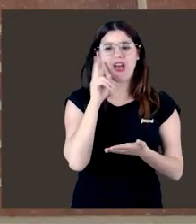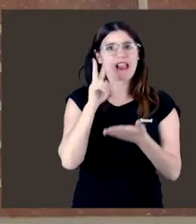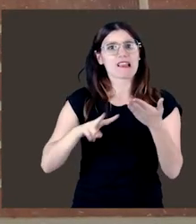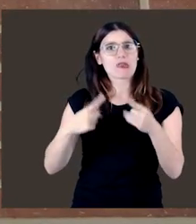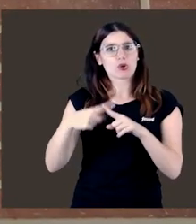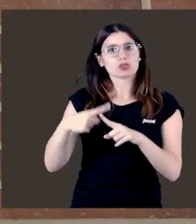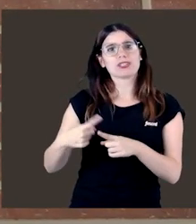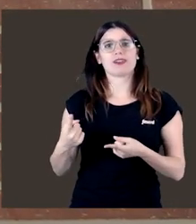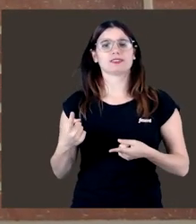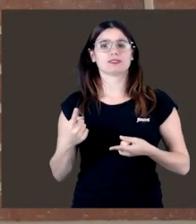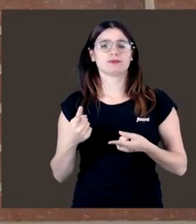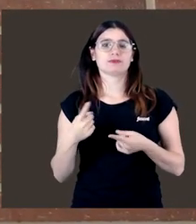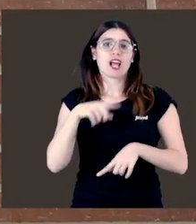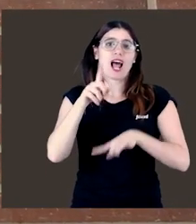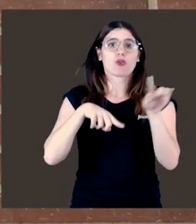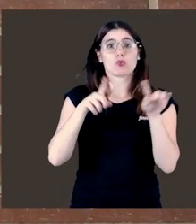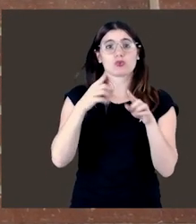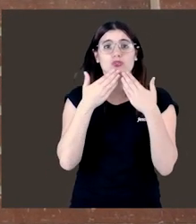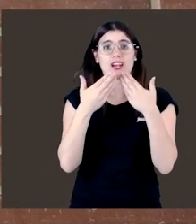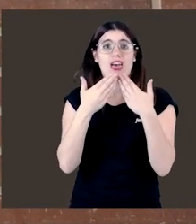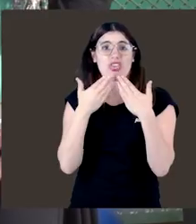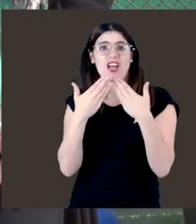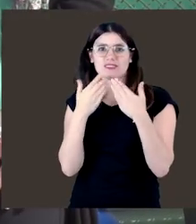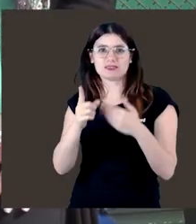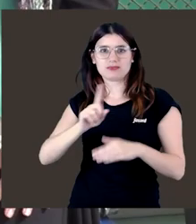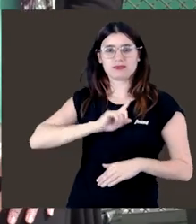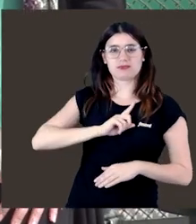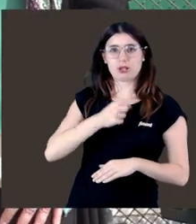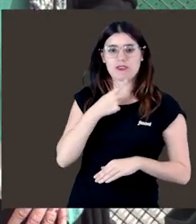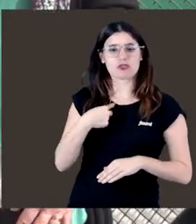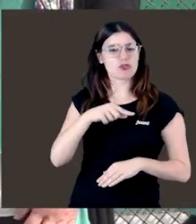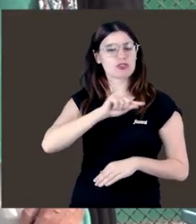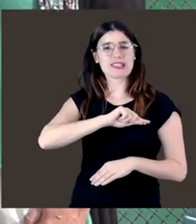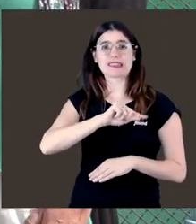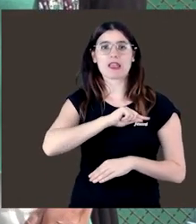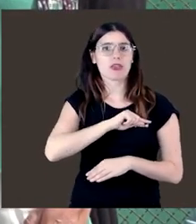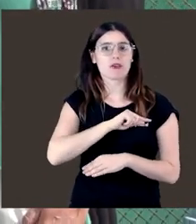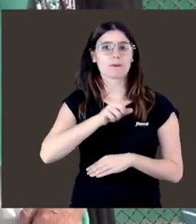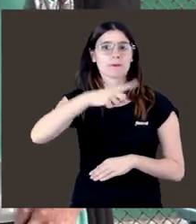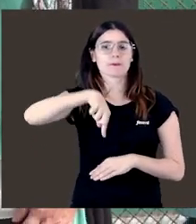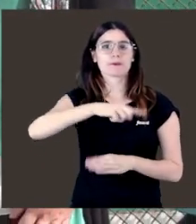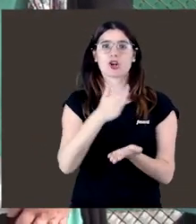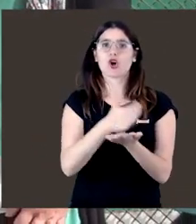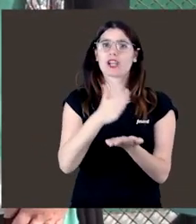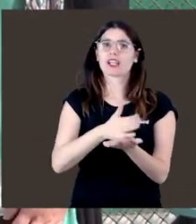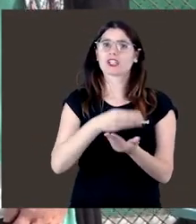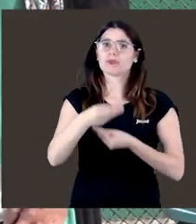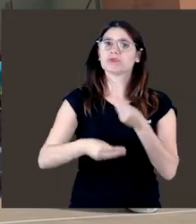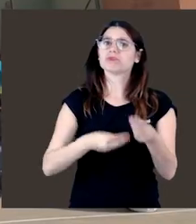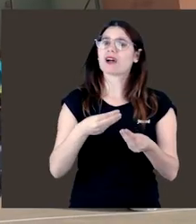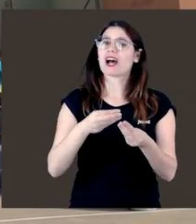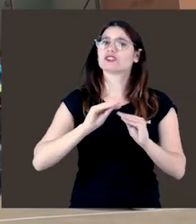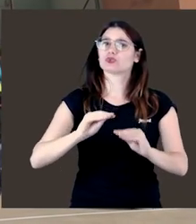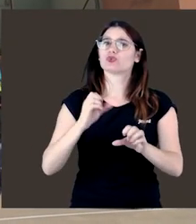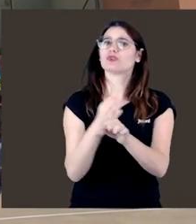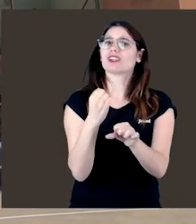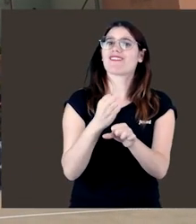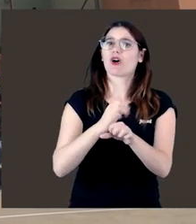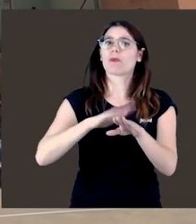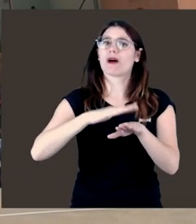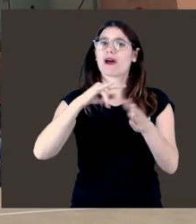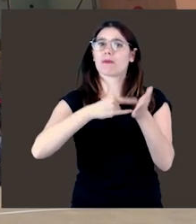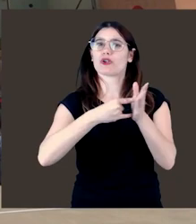han leído algunos agradecimientos. Y tengo el sentimiento de que el colegio ha hecho suyo este